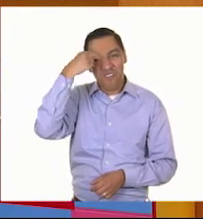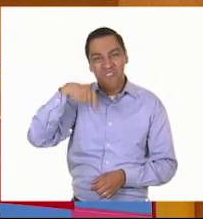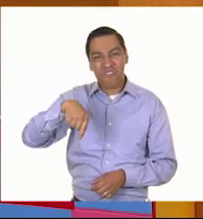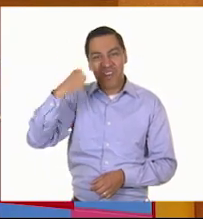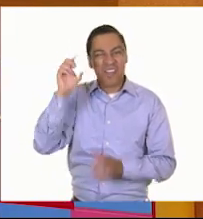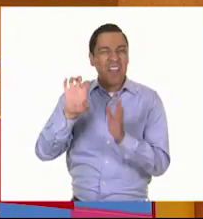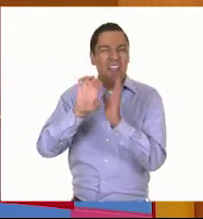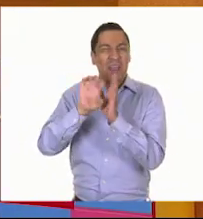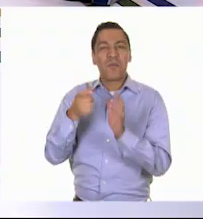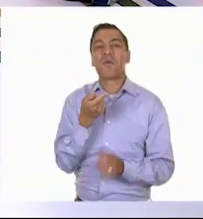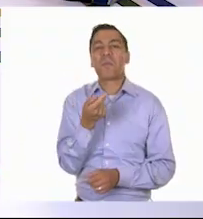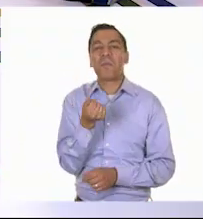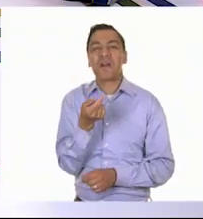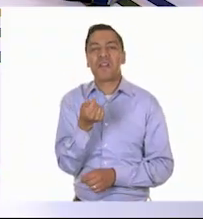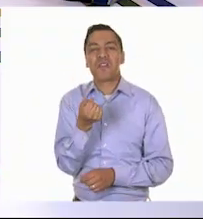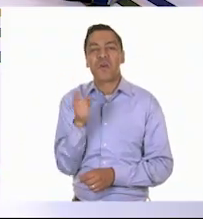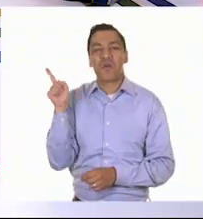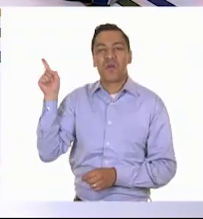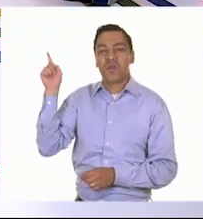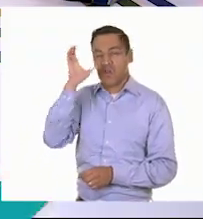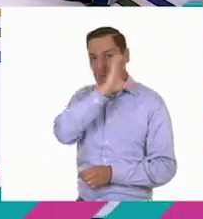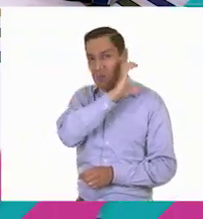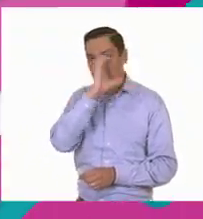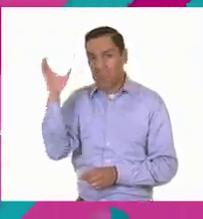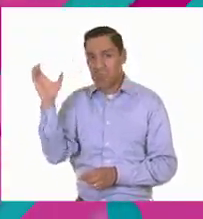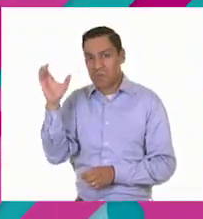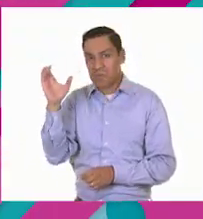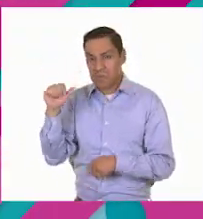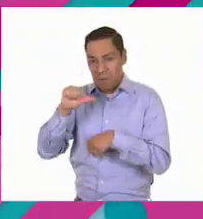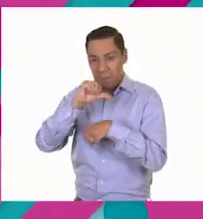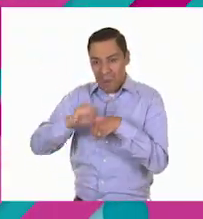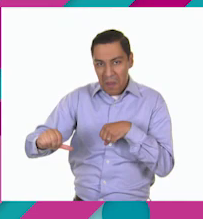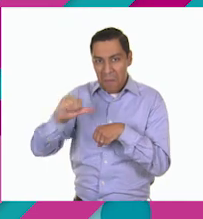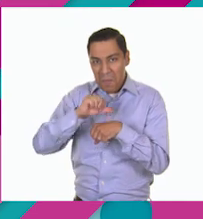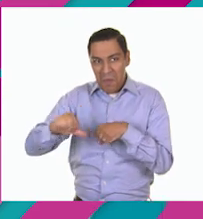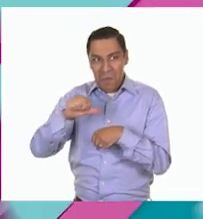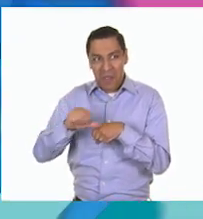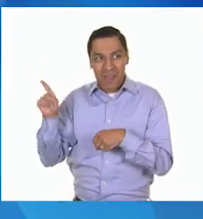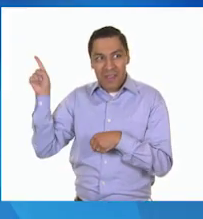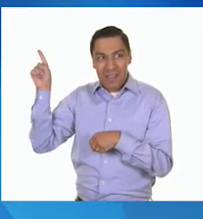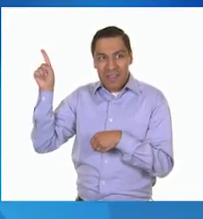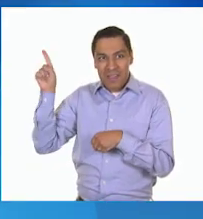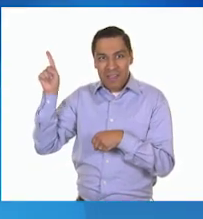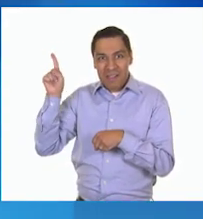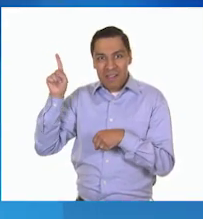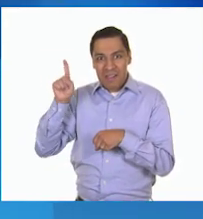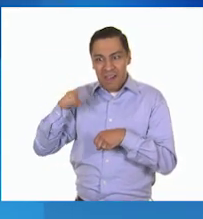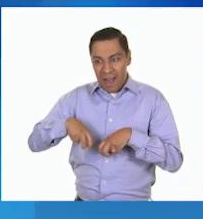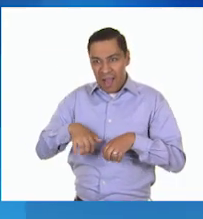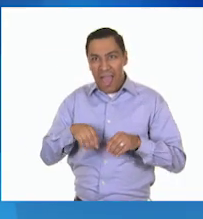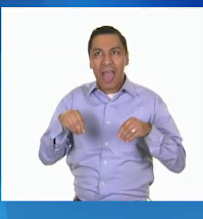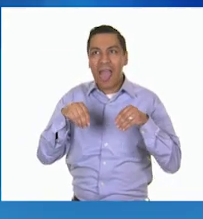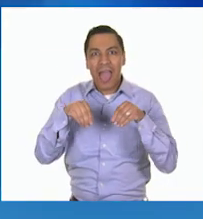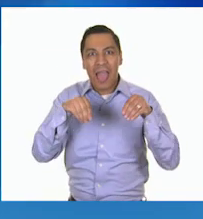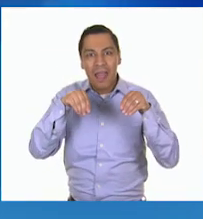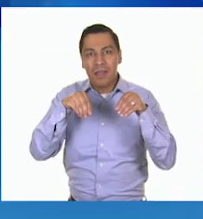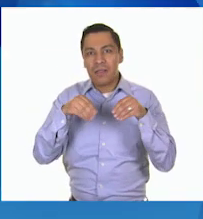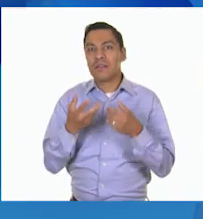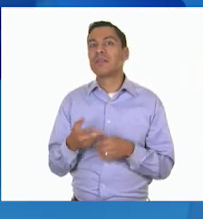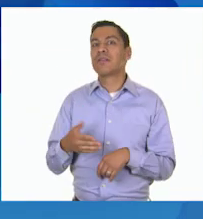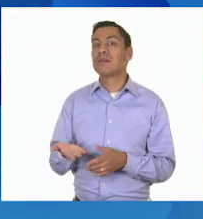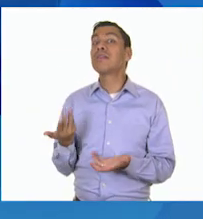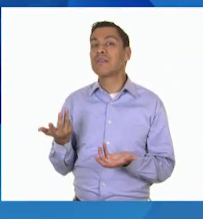los perritos que están esterilizando. Entonces, con solo ver la imagen, me doy cuenta de qué va a tratar.